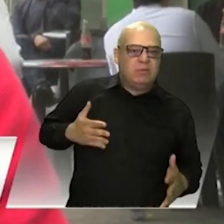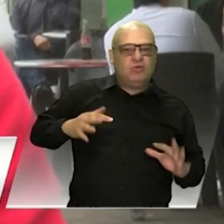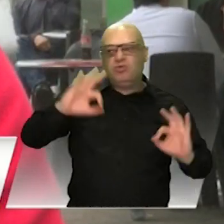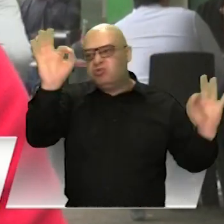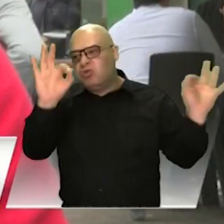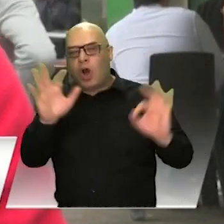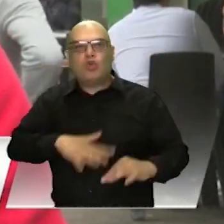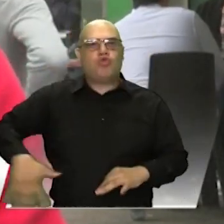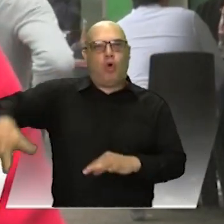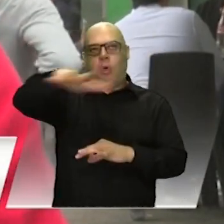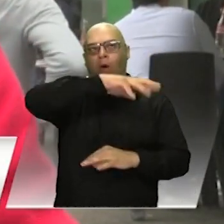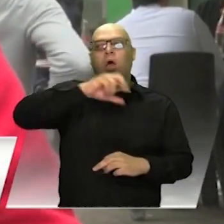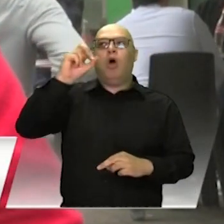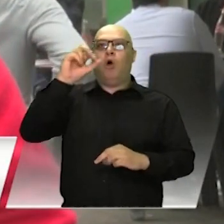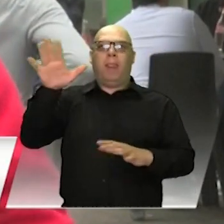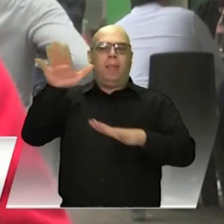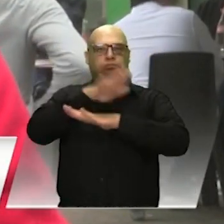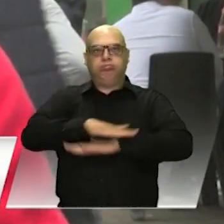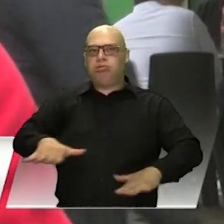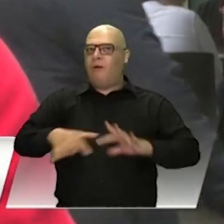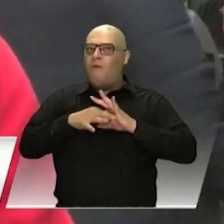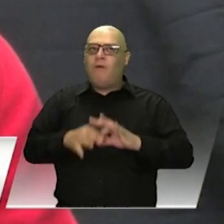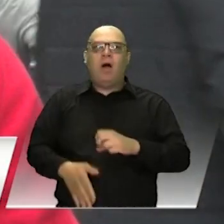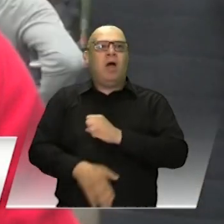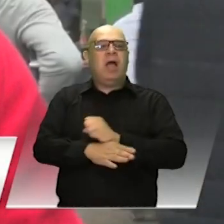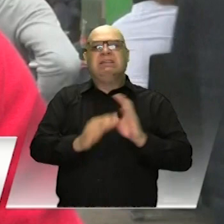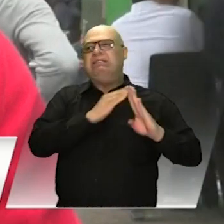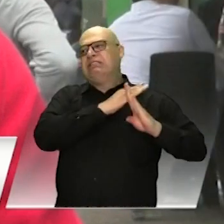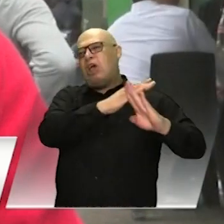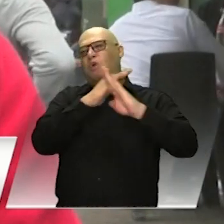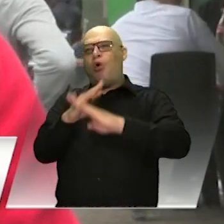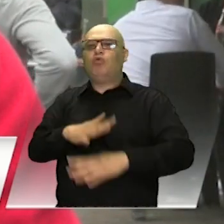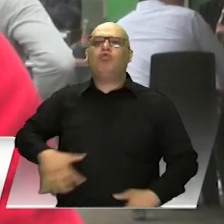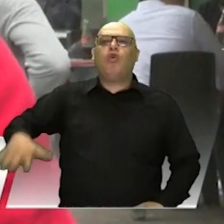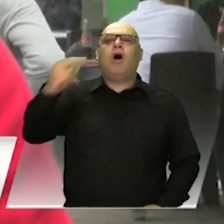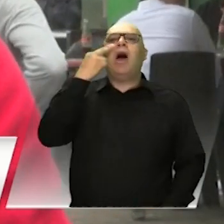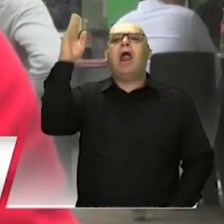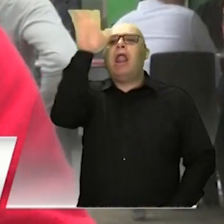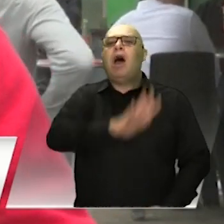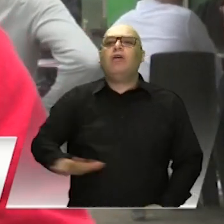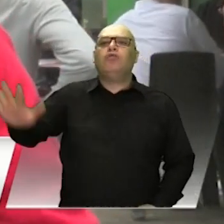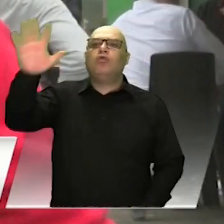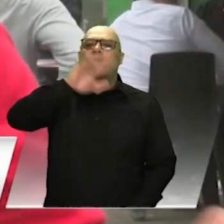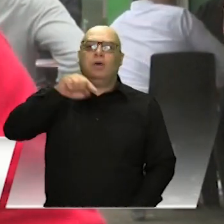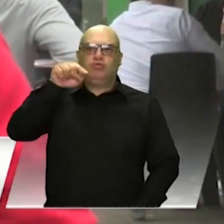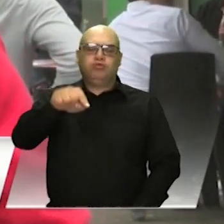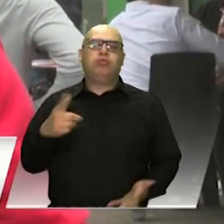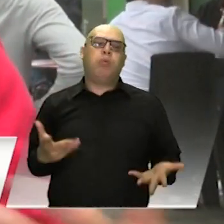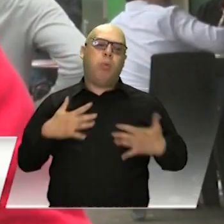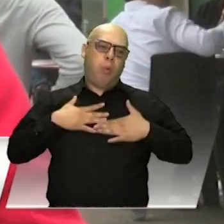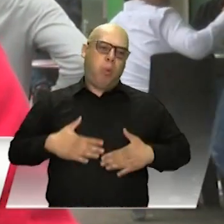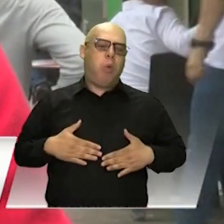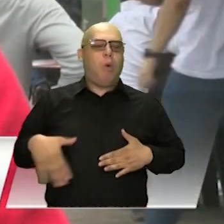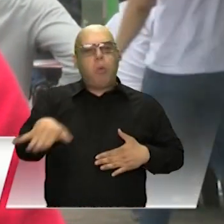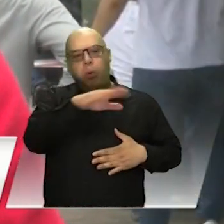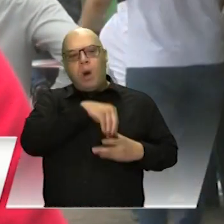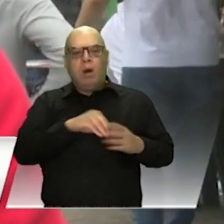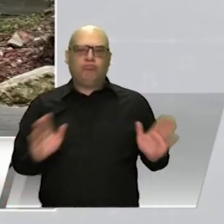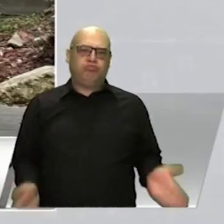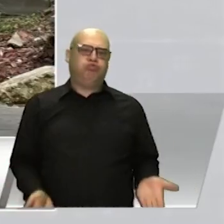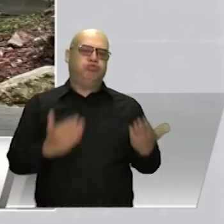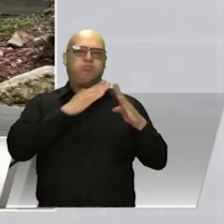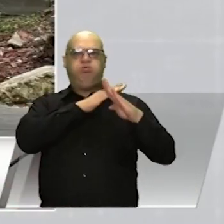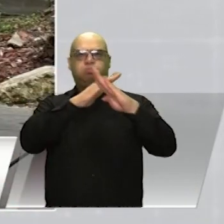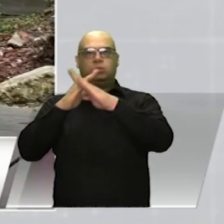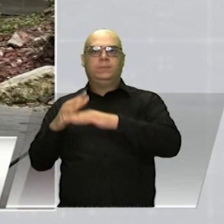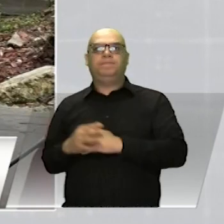Oriente antioqueño obviamente tenga seguridad y siga siendo ese ejemplo a nivel nacional de lo que puede ser esa resiliencia de recuperación de la seguridad de un